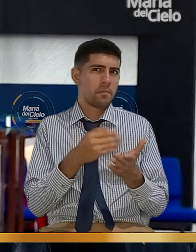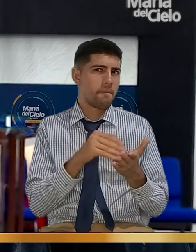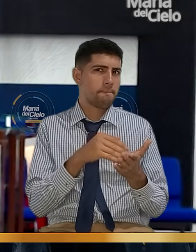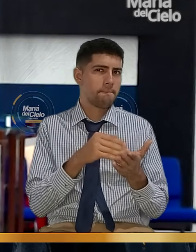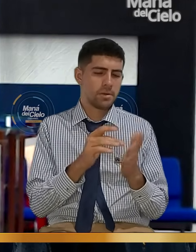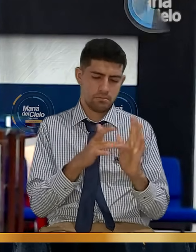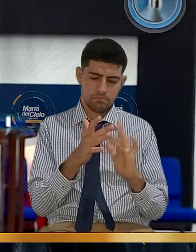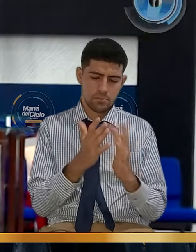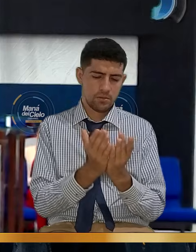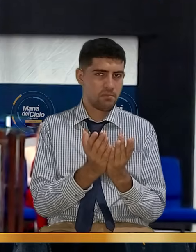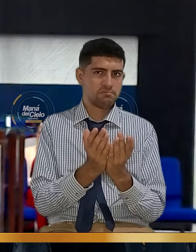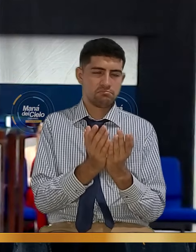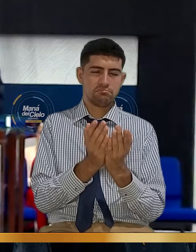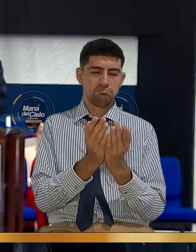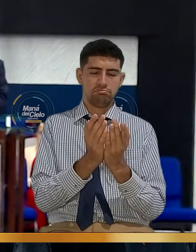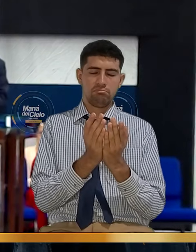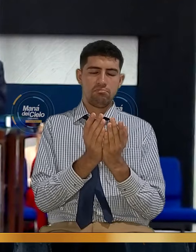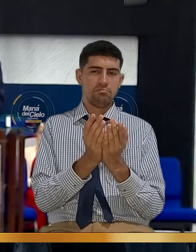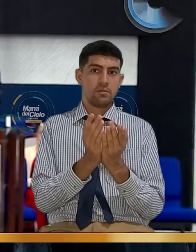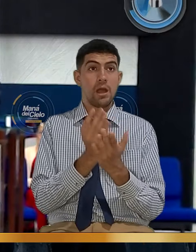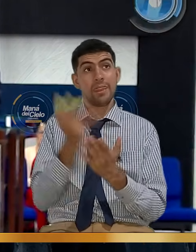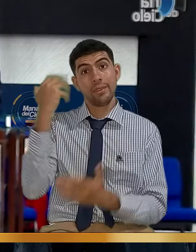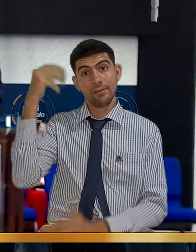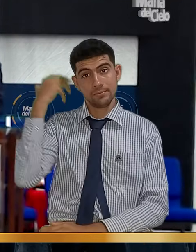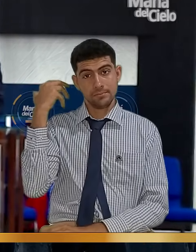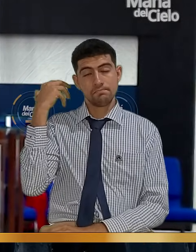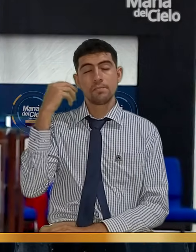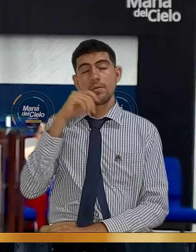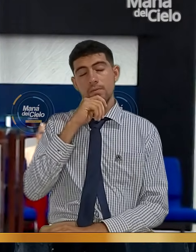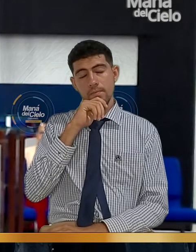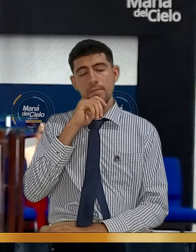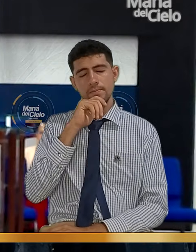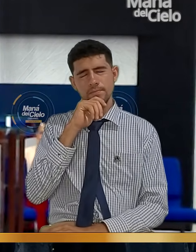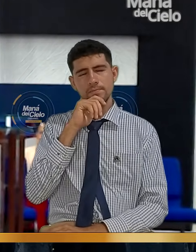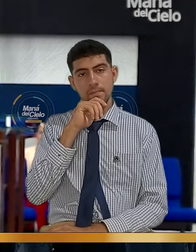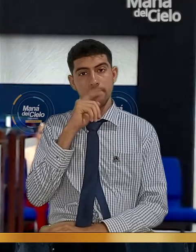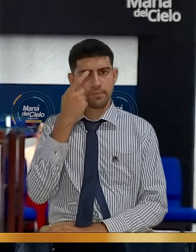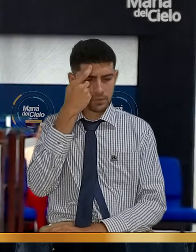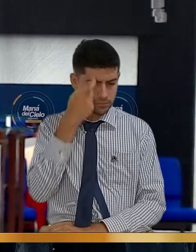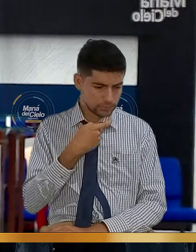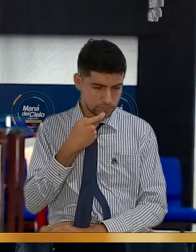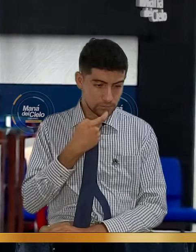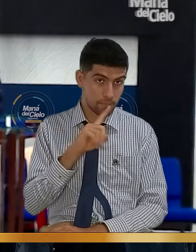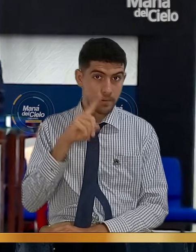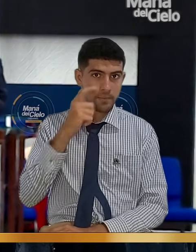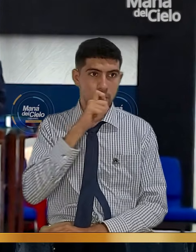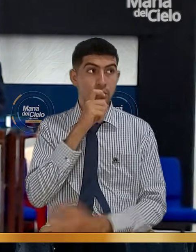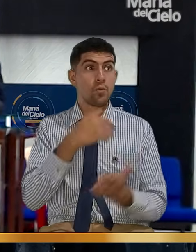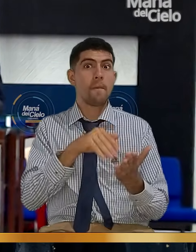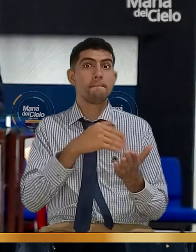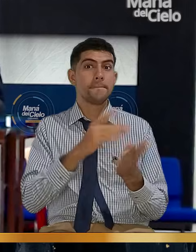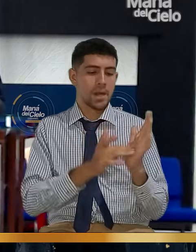hoy en día casi un recién convertido no compra la Biblia. Casi no. No es